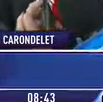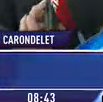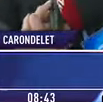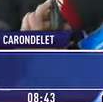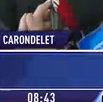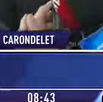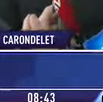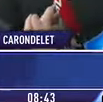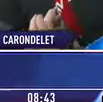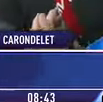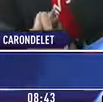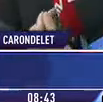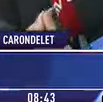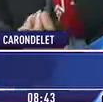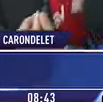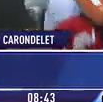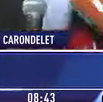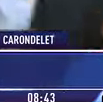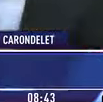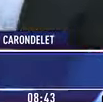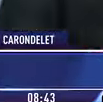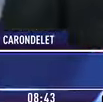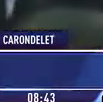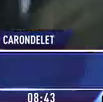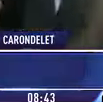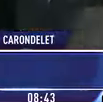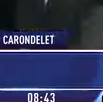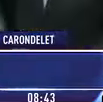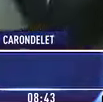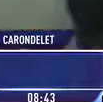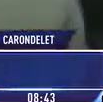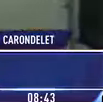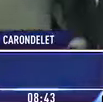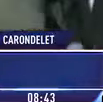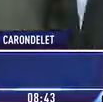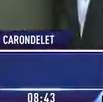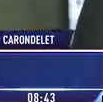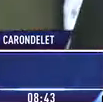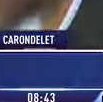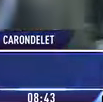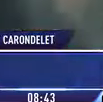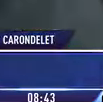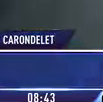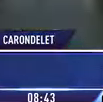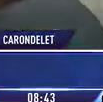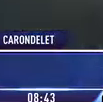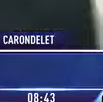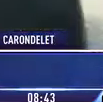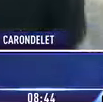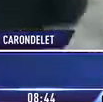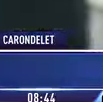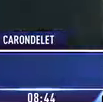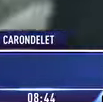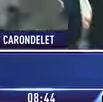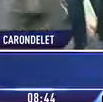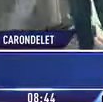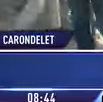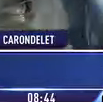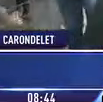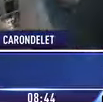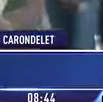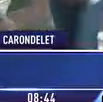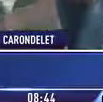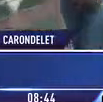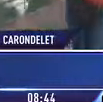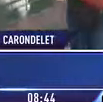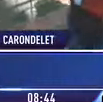que tenemos el país. Lo que sí, vuelvo a insistir, daremos las facilidades a aquellos funcionarios que deben estar acá